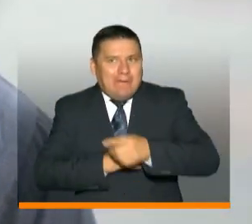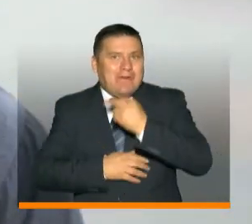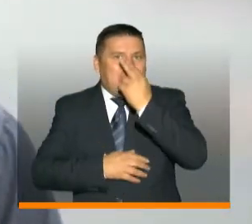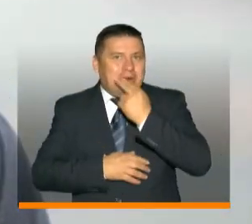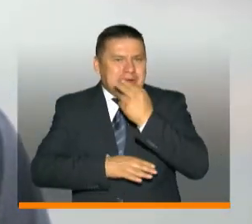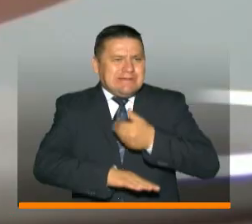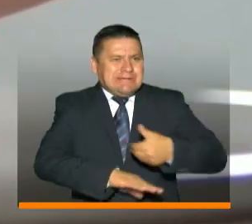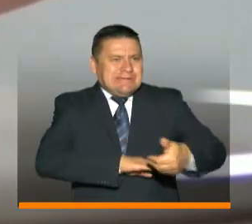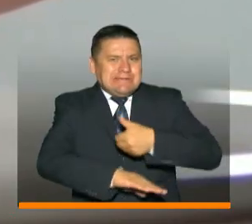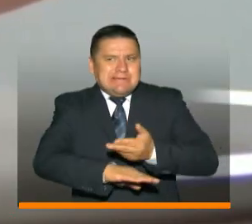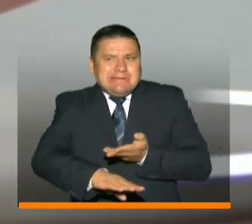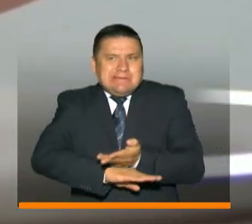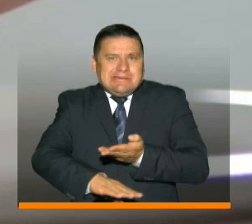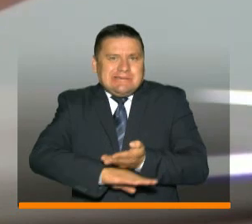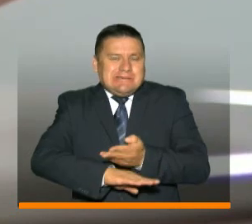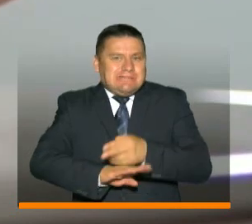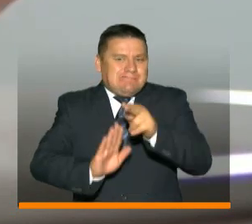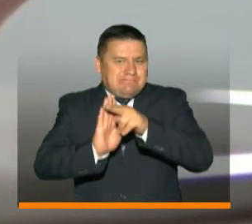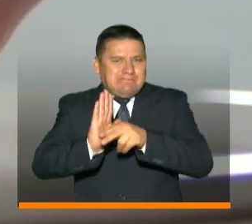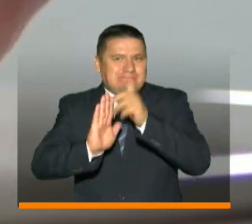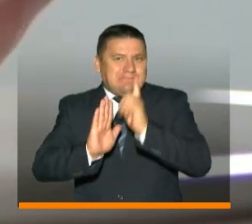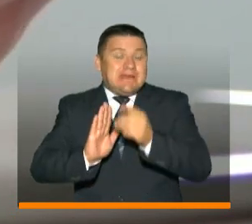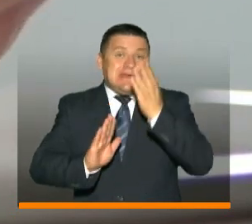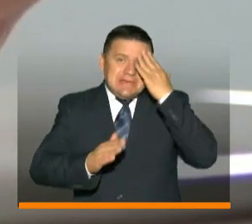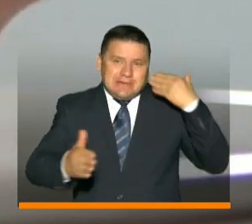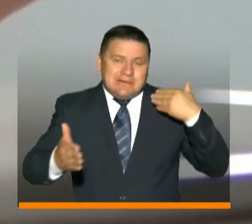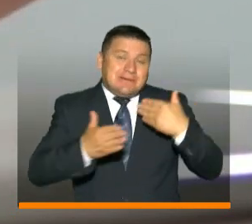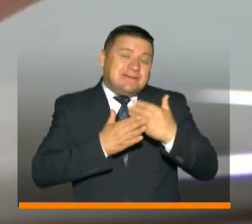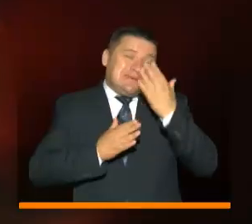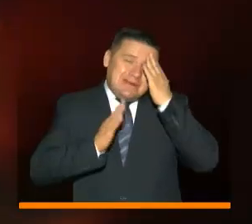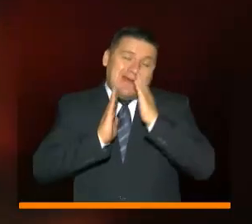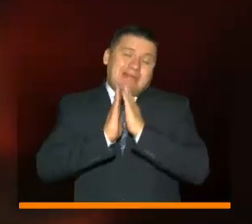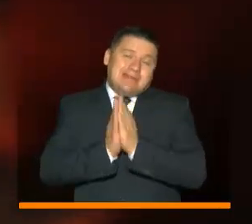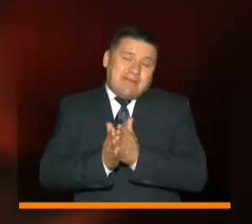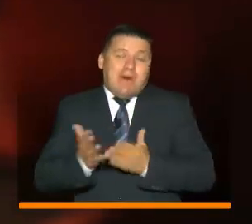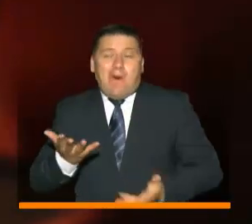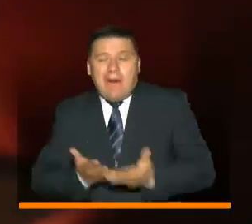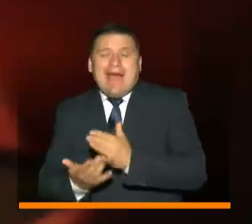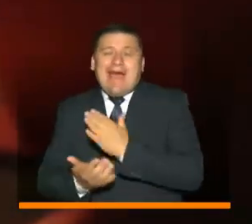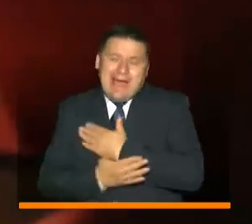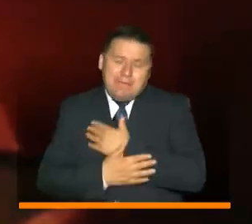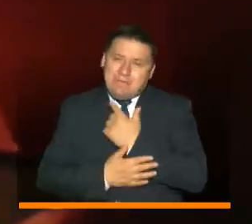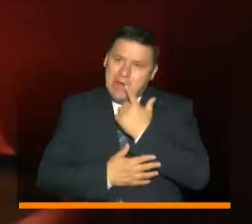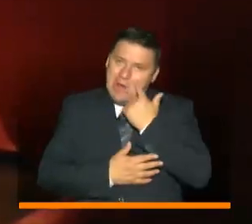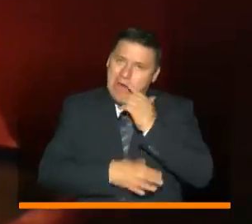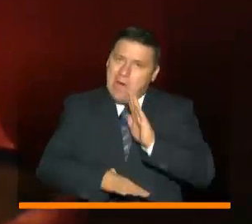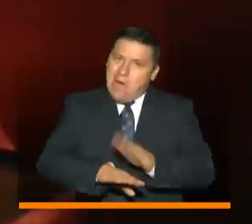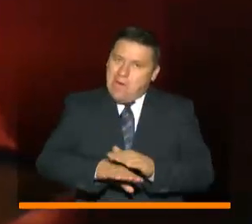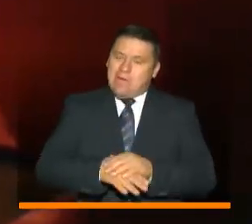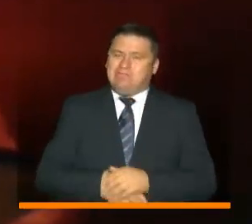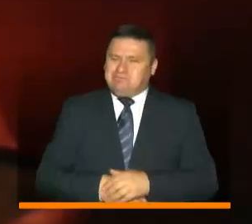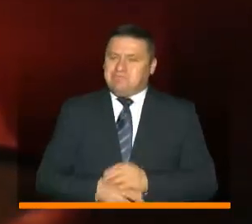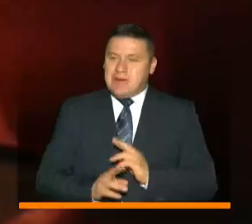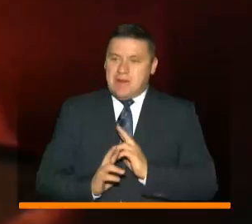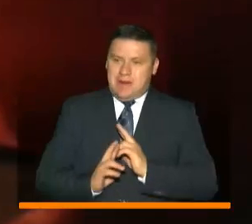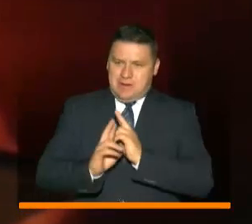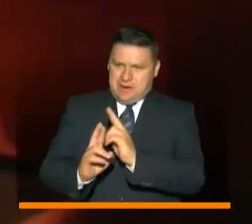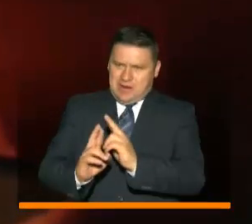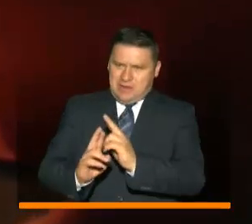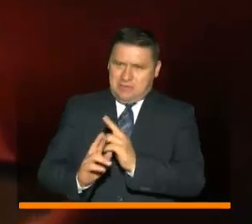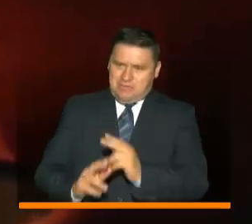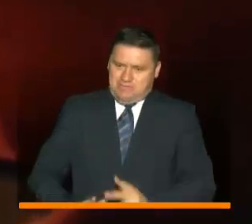cumplimiento estricto de las medidas. Diciembre es una época para soñar, para compartir y para regalar. Que esta vez, el regalo sea la